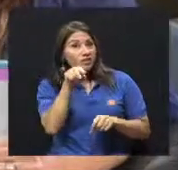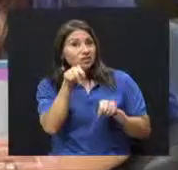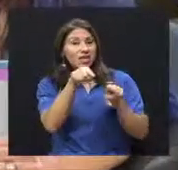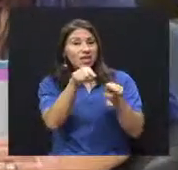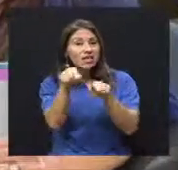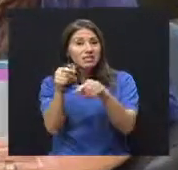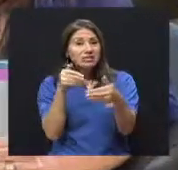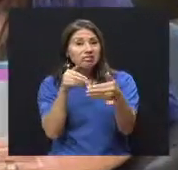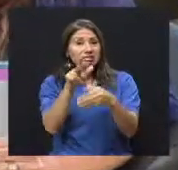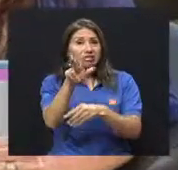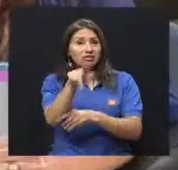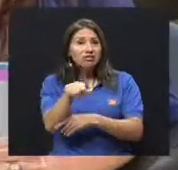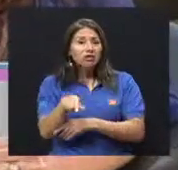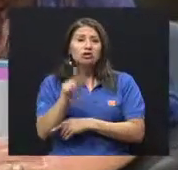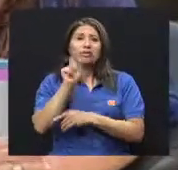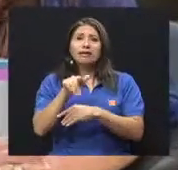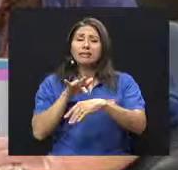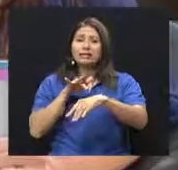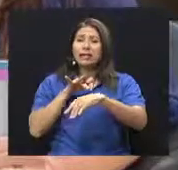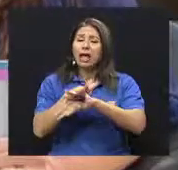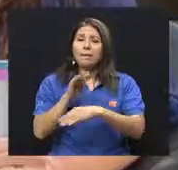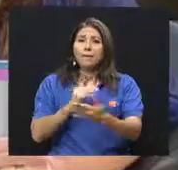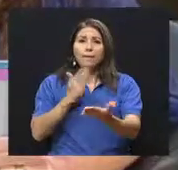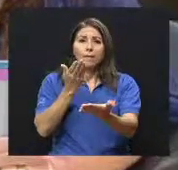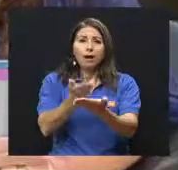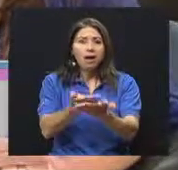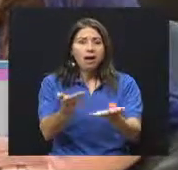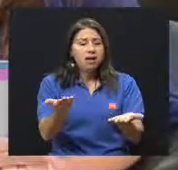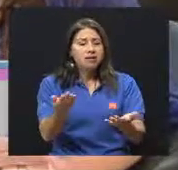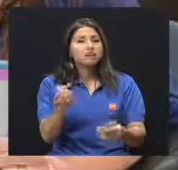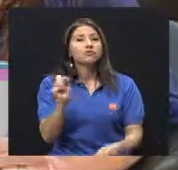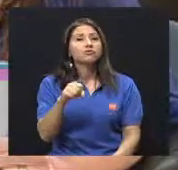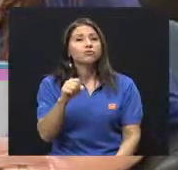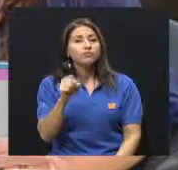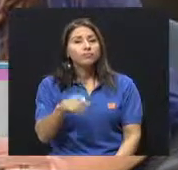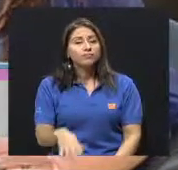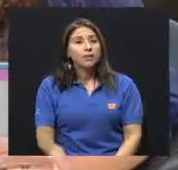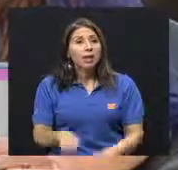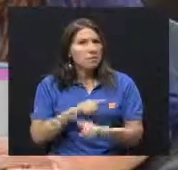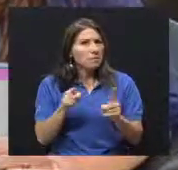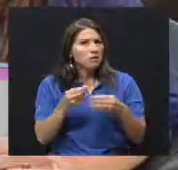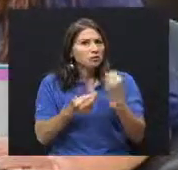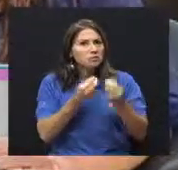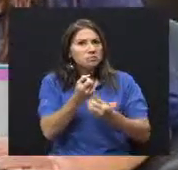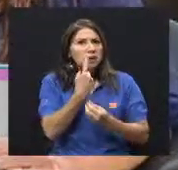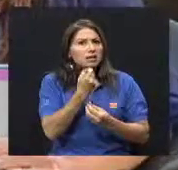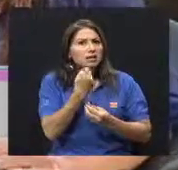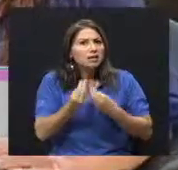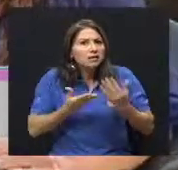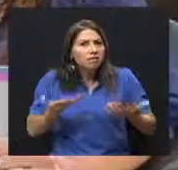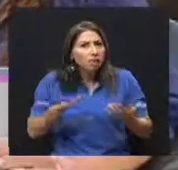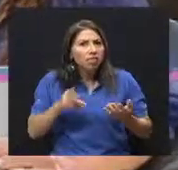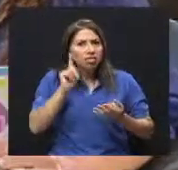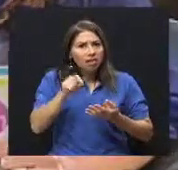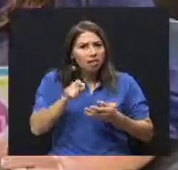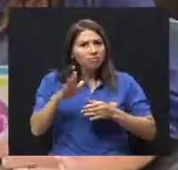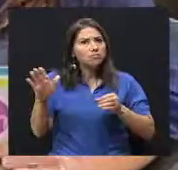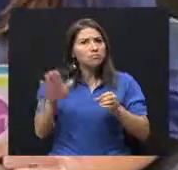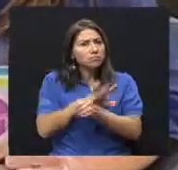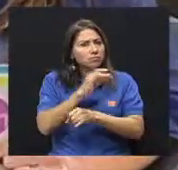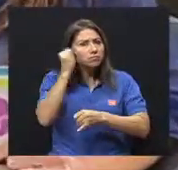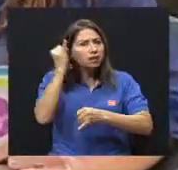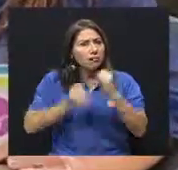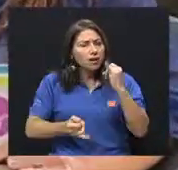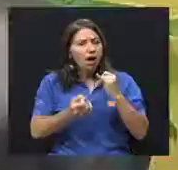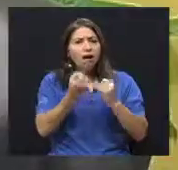Tres Ríos, ¿verdad? Todos esos lugares y a veces hay que llegar bien temprano, ¿sí? Ah, y pero las pastillas, ¿qué? ¿Cómo hiciste? Porque había que